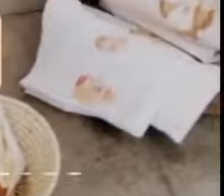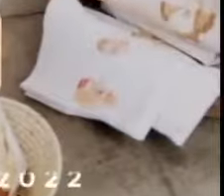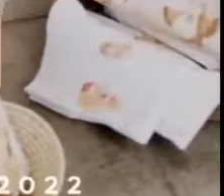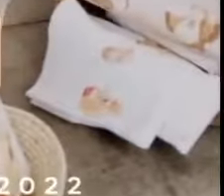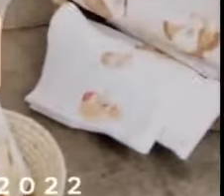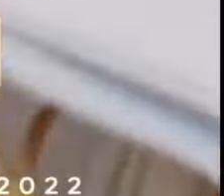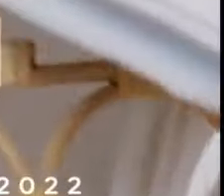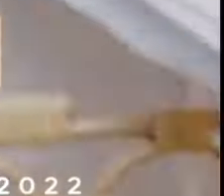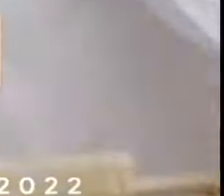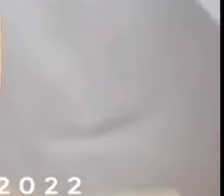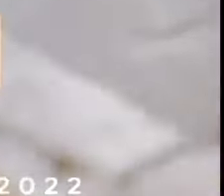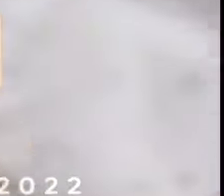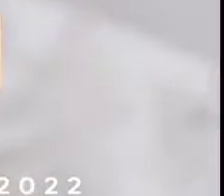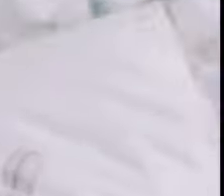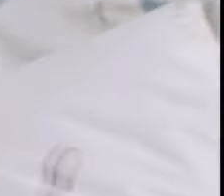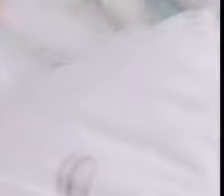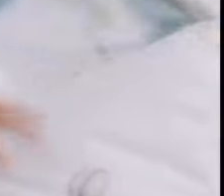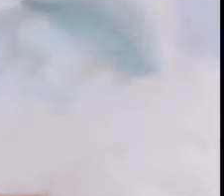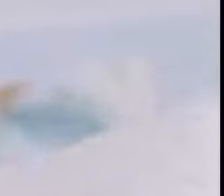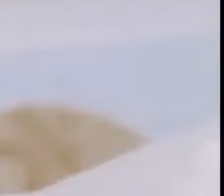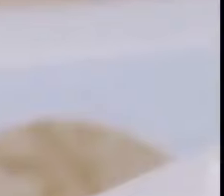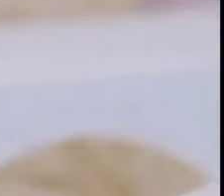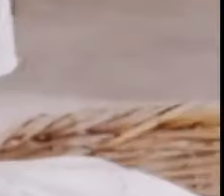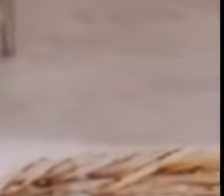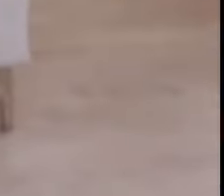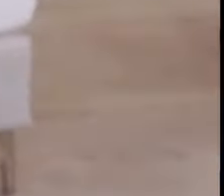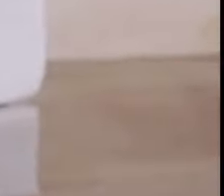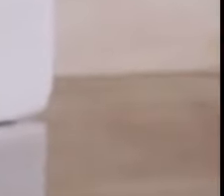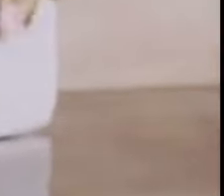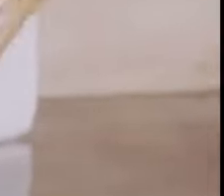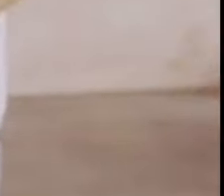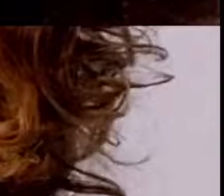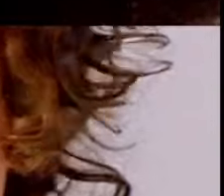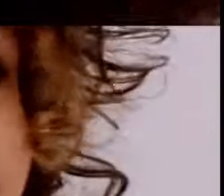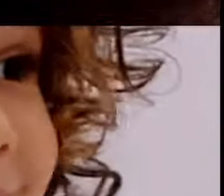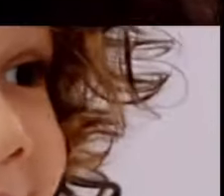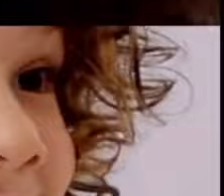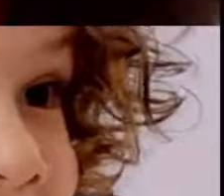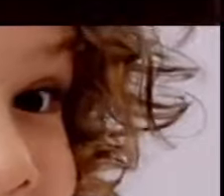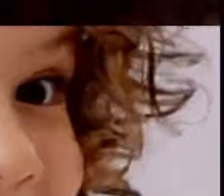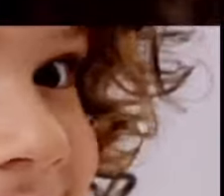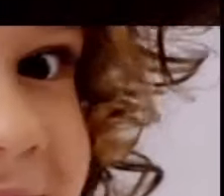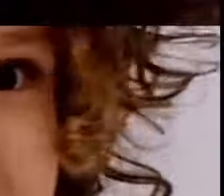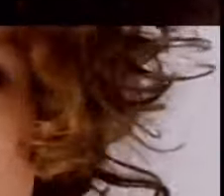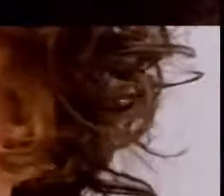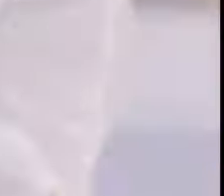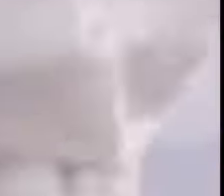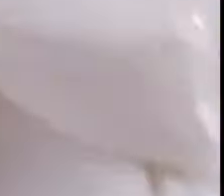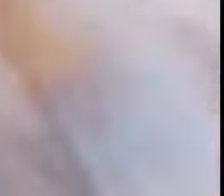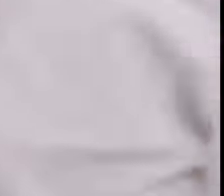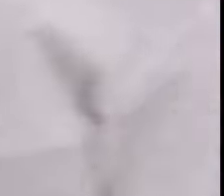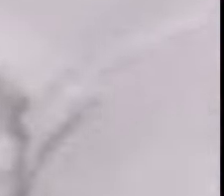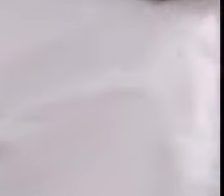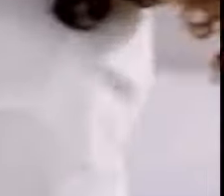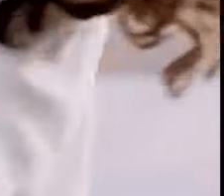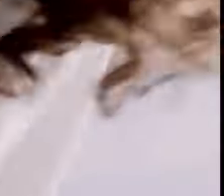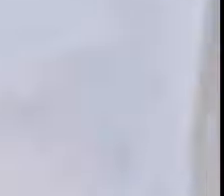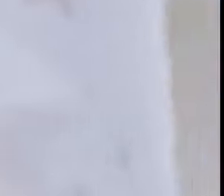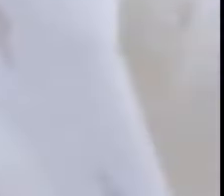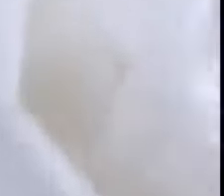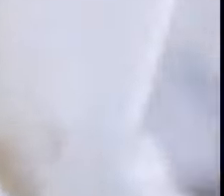Rosen presenta Sueños Ilustrados Kids. ¿Te gusta hacer tu cama? Sí. ¿Con qué la